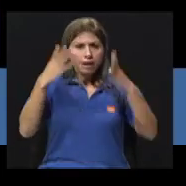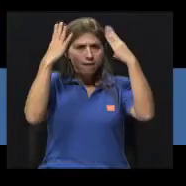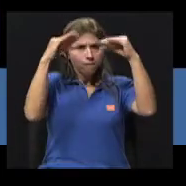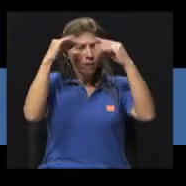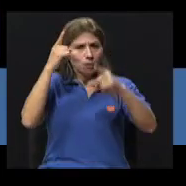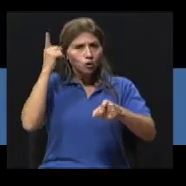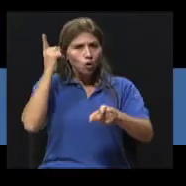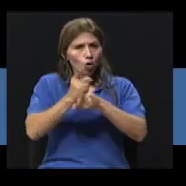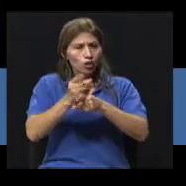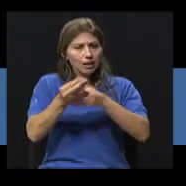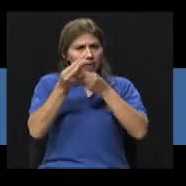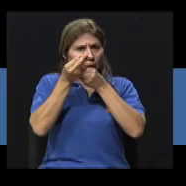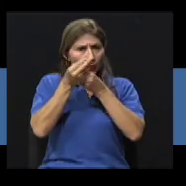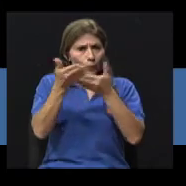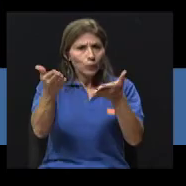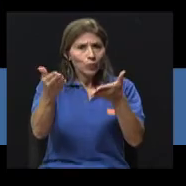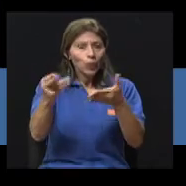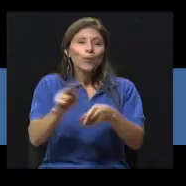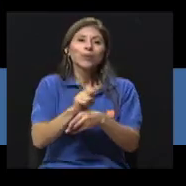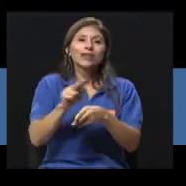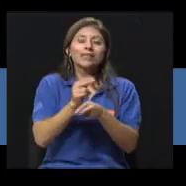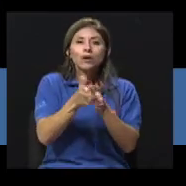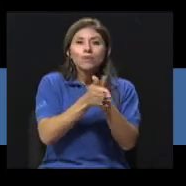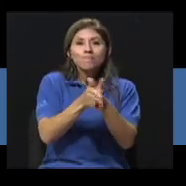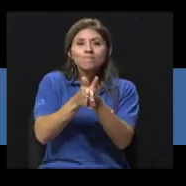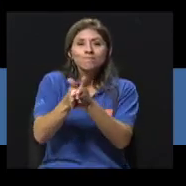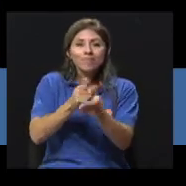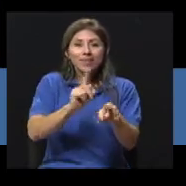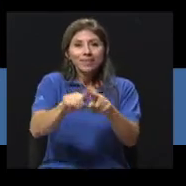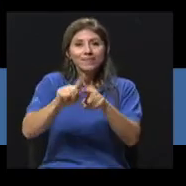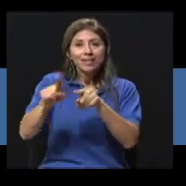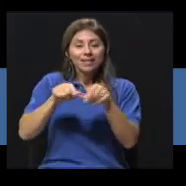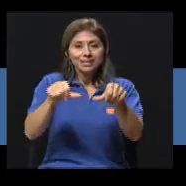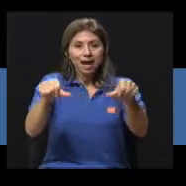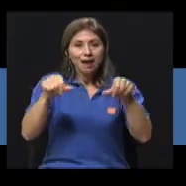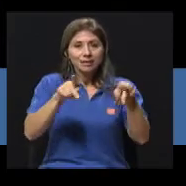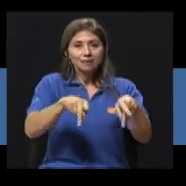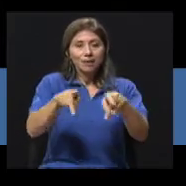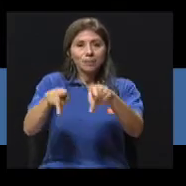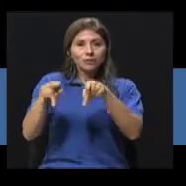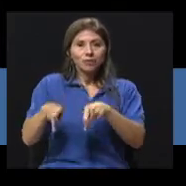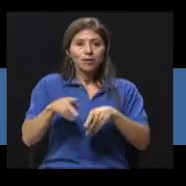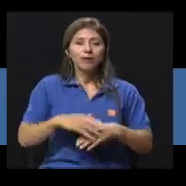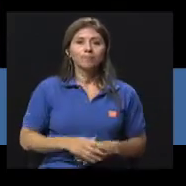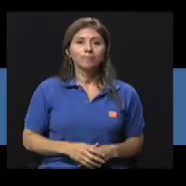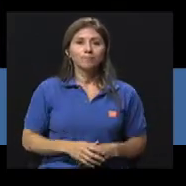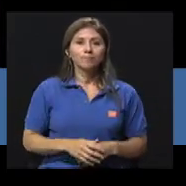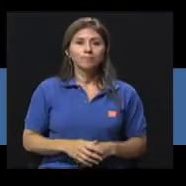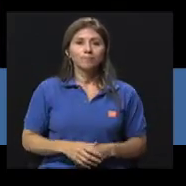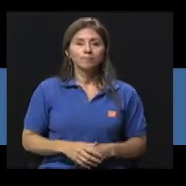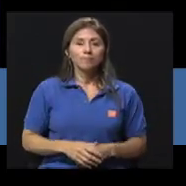con la información correcta y utilizarlo para explotar las diferentes áreas de cada persona.